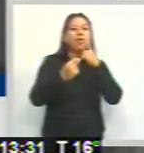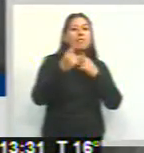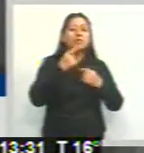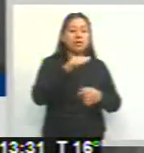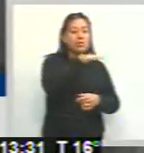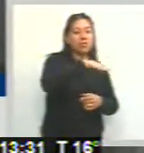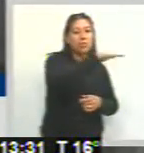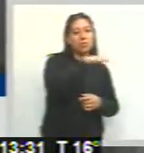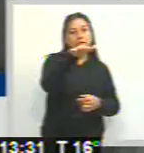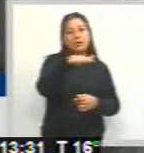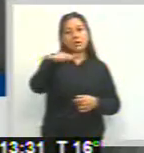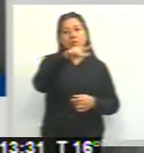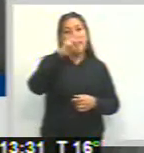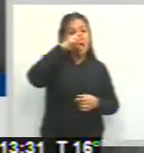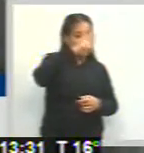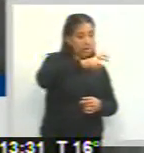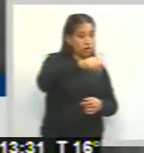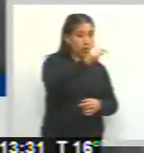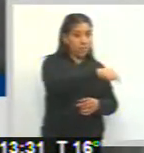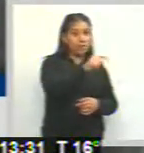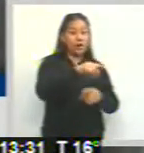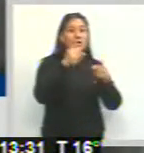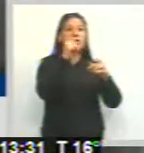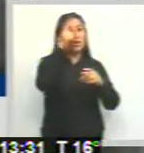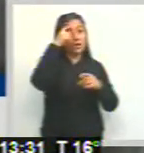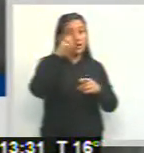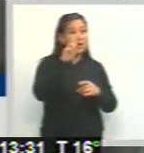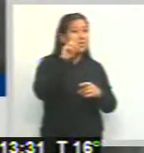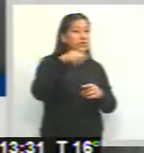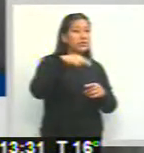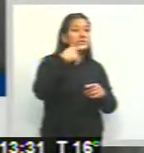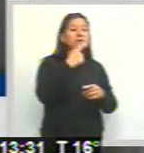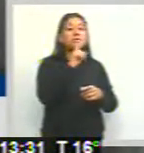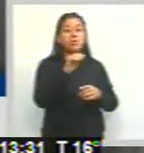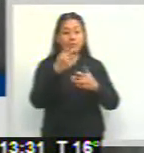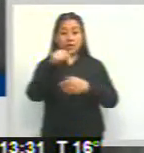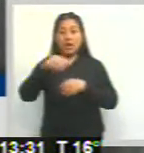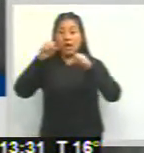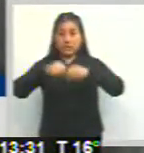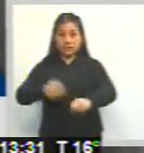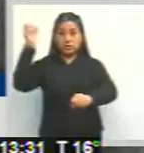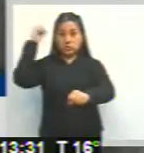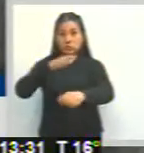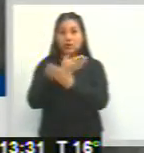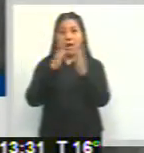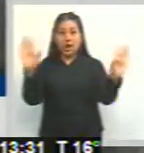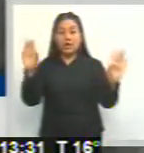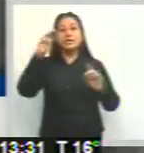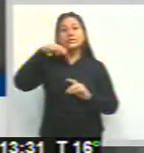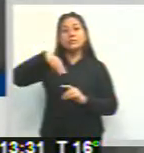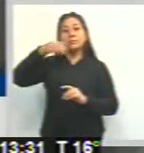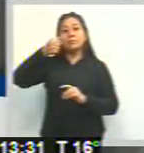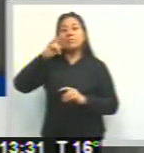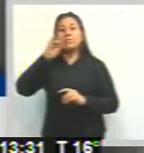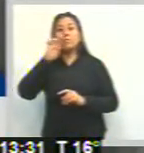como es el Alto Noa Shopping, el local de Kevingston, en la zona sur, en el Hiper Libertad, Mauro Sergio.